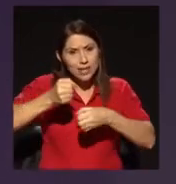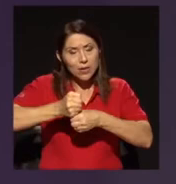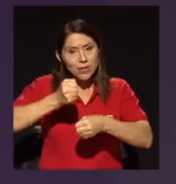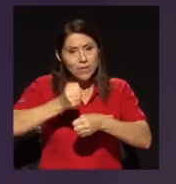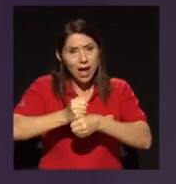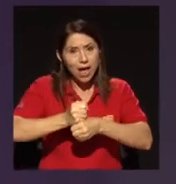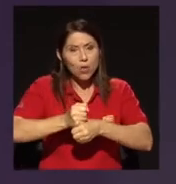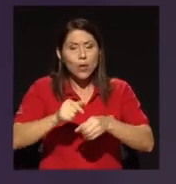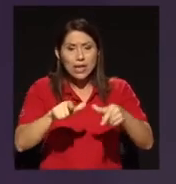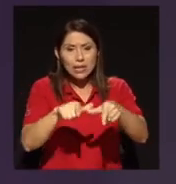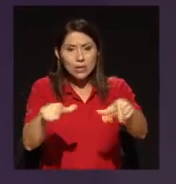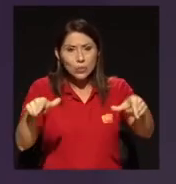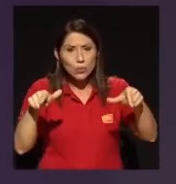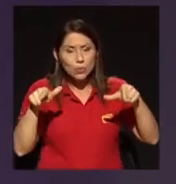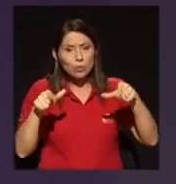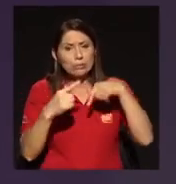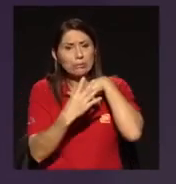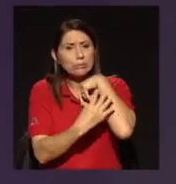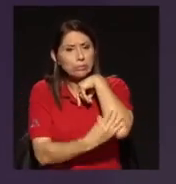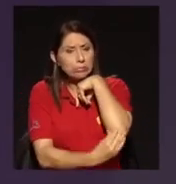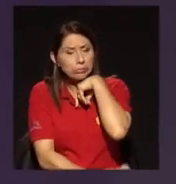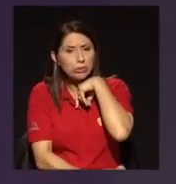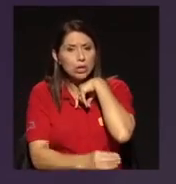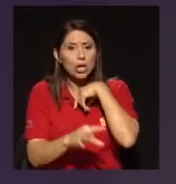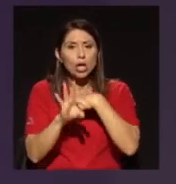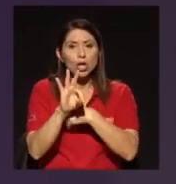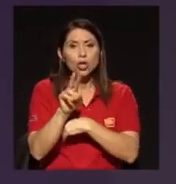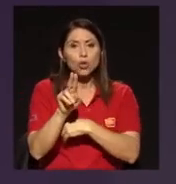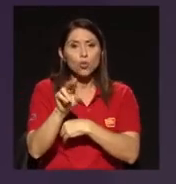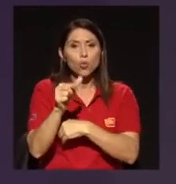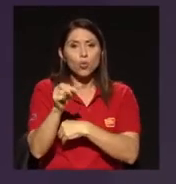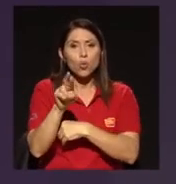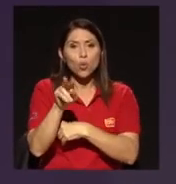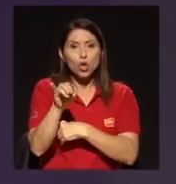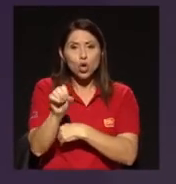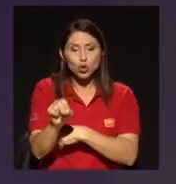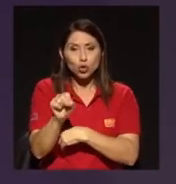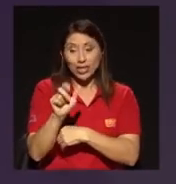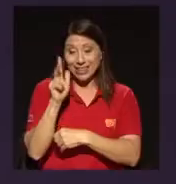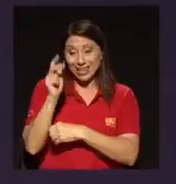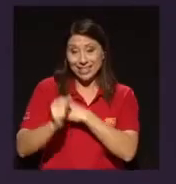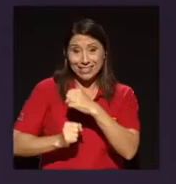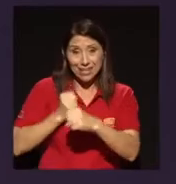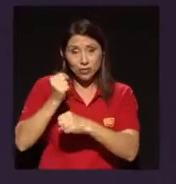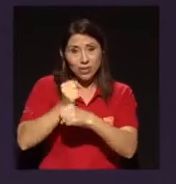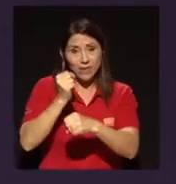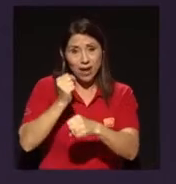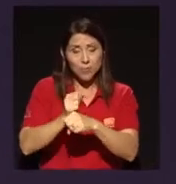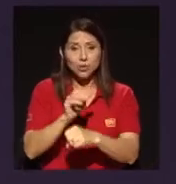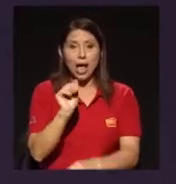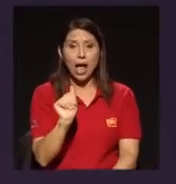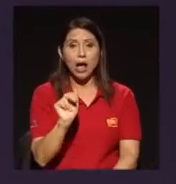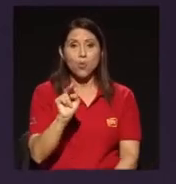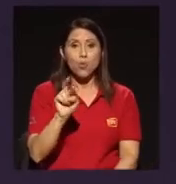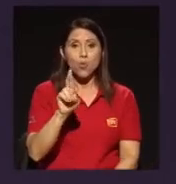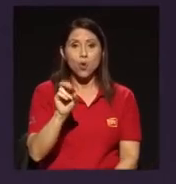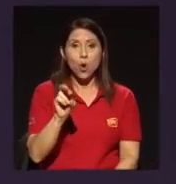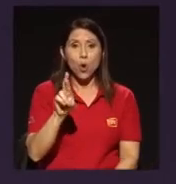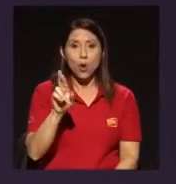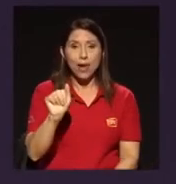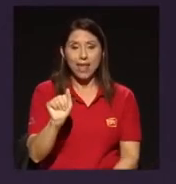digamos, tujurios, como nos llama la gente de la GAM. Trabajamos 3 años seguidos en la Aurora de Alajuelita y